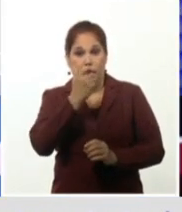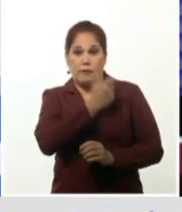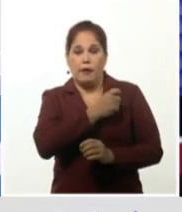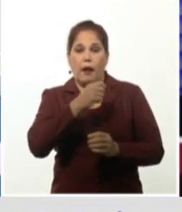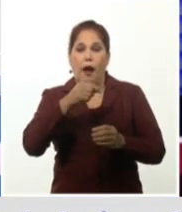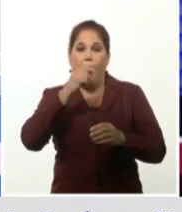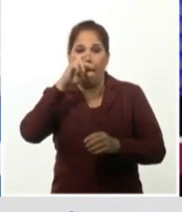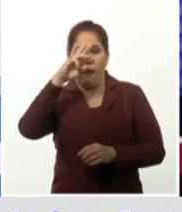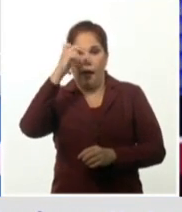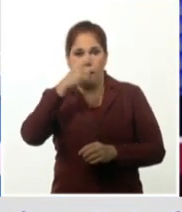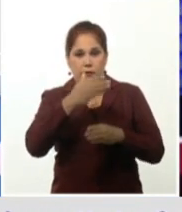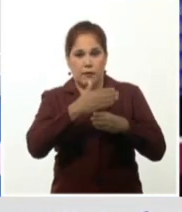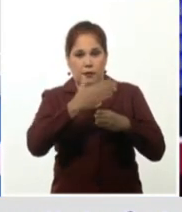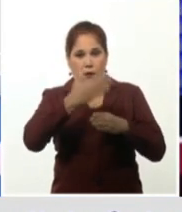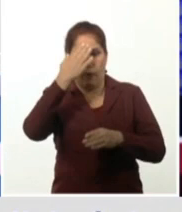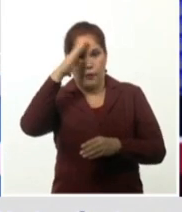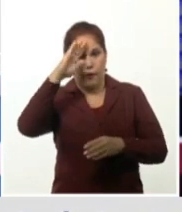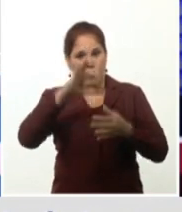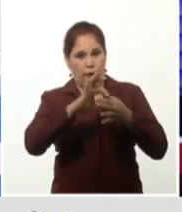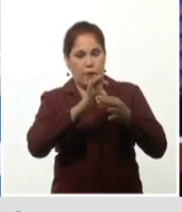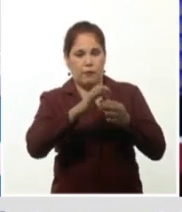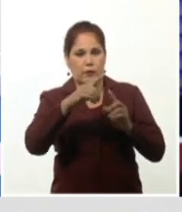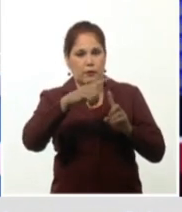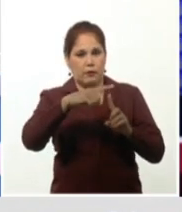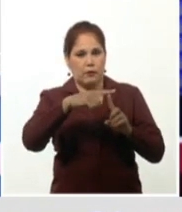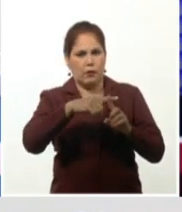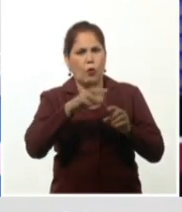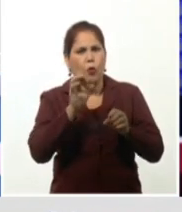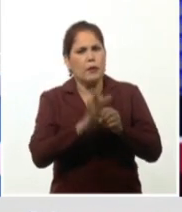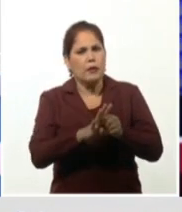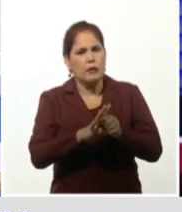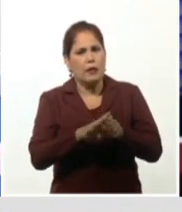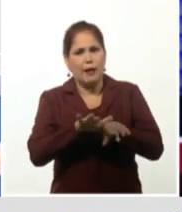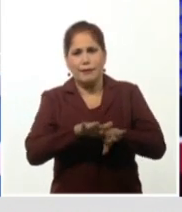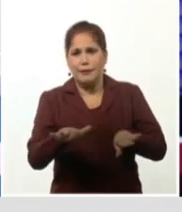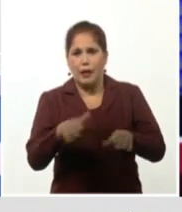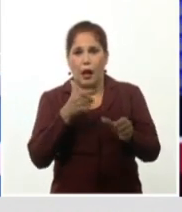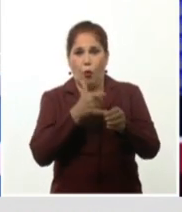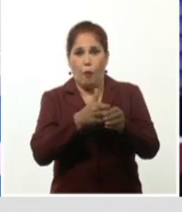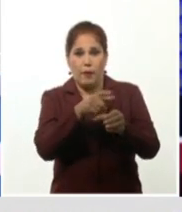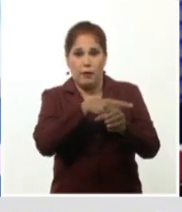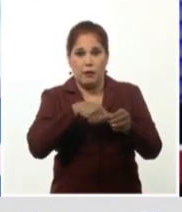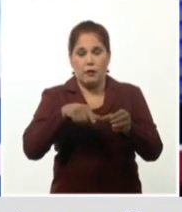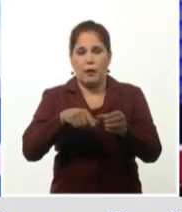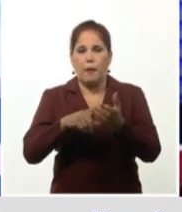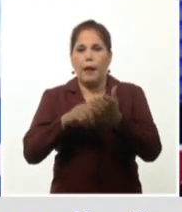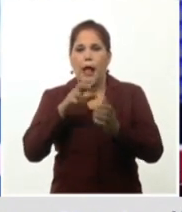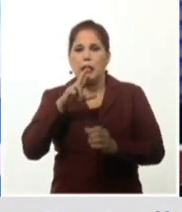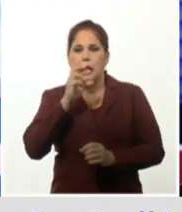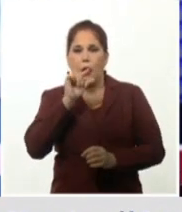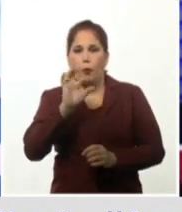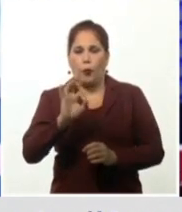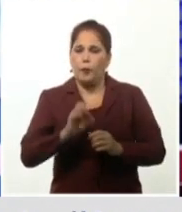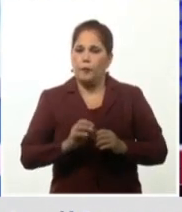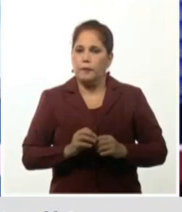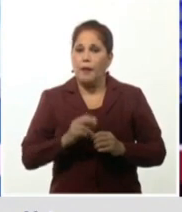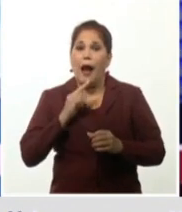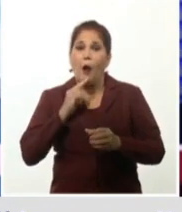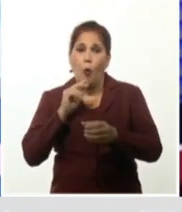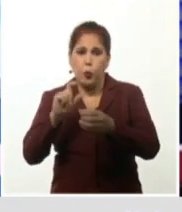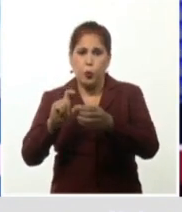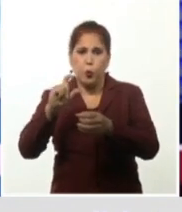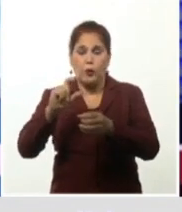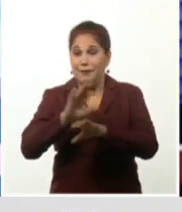de Cuba, Granma y Guantánamo, ¿cuándo comenzarán a vacunarse los placebos? Bueno,